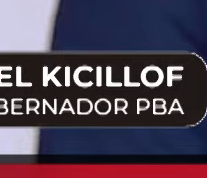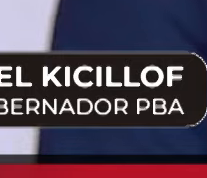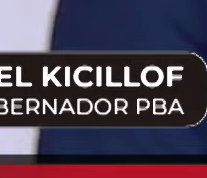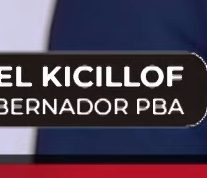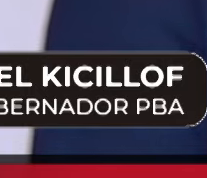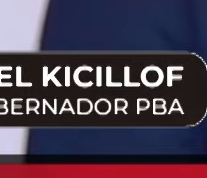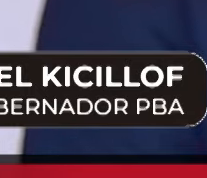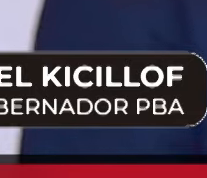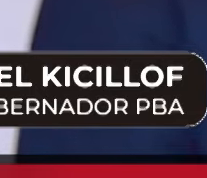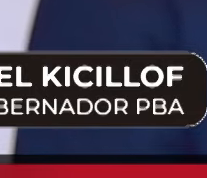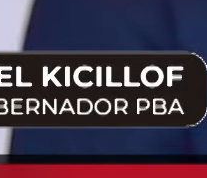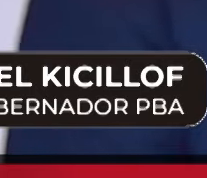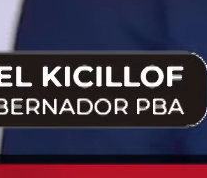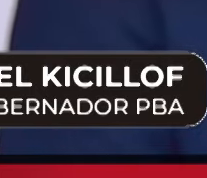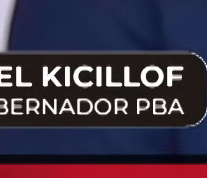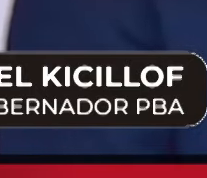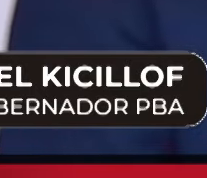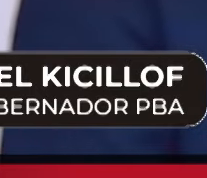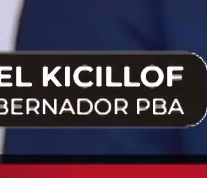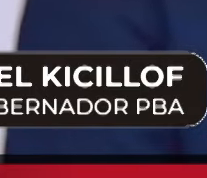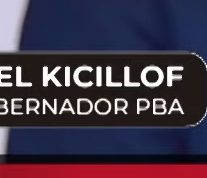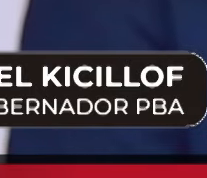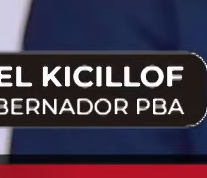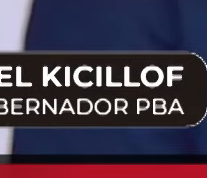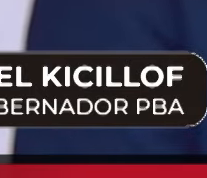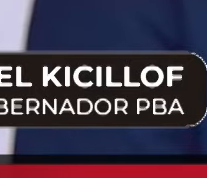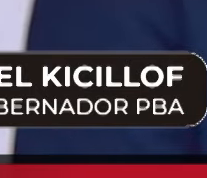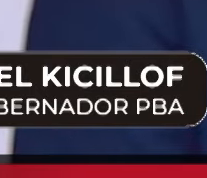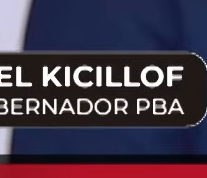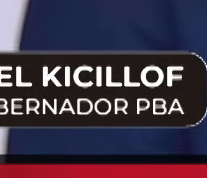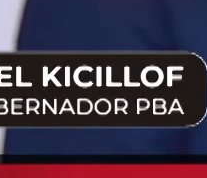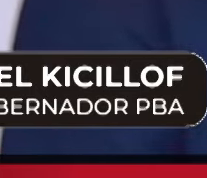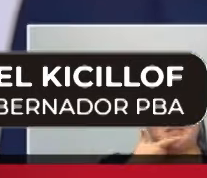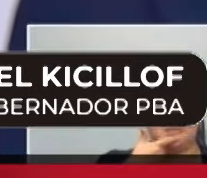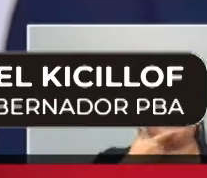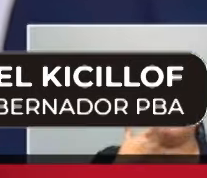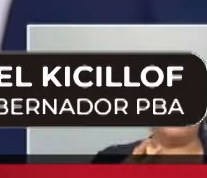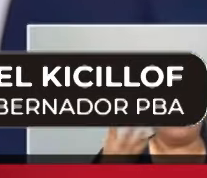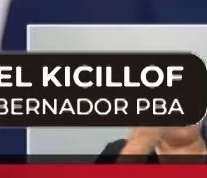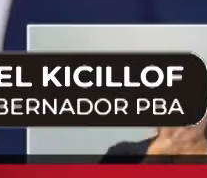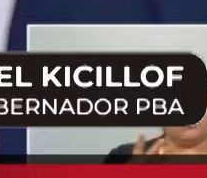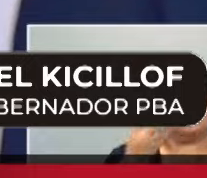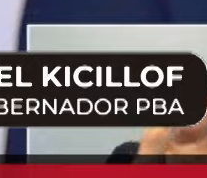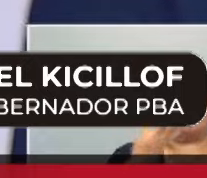incumplimientos del consenso fiscal de 2017. Voy a ir rápido con esto.